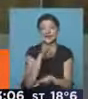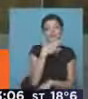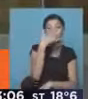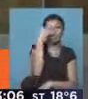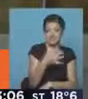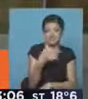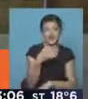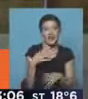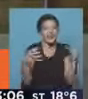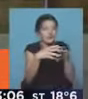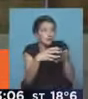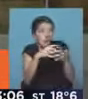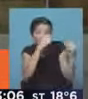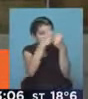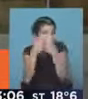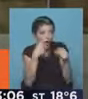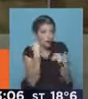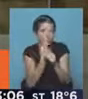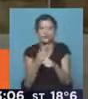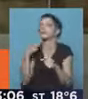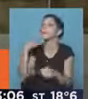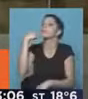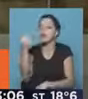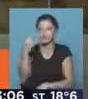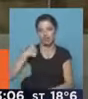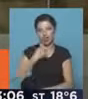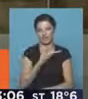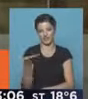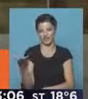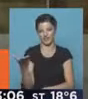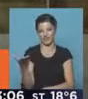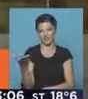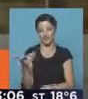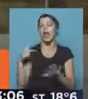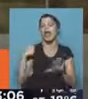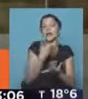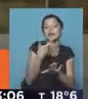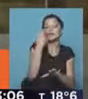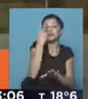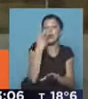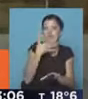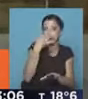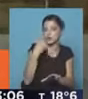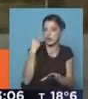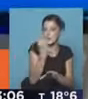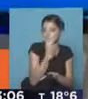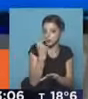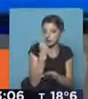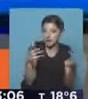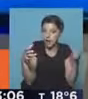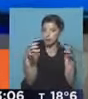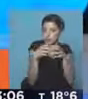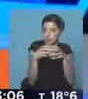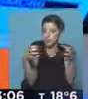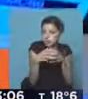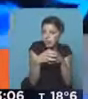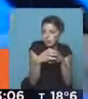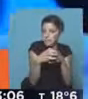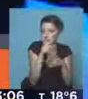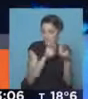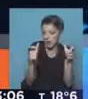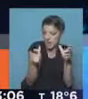entre ellos. Las decisiones importantes son, en general, parte de un grupo muy selecto de personas que acumula mucho poder.